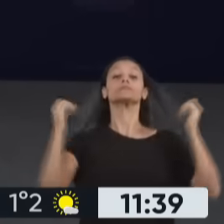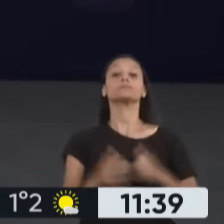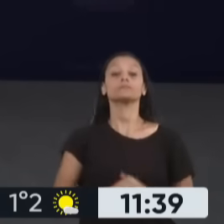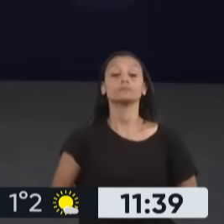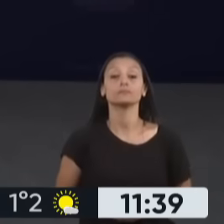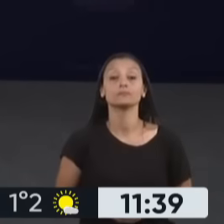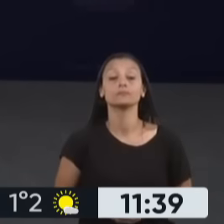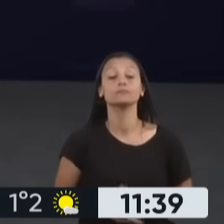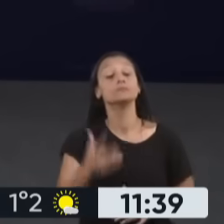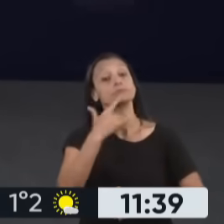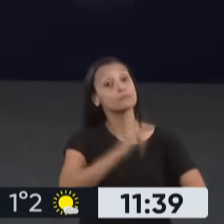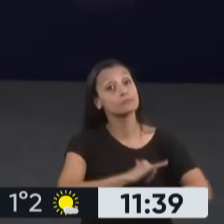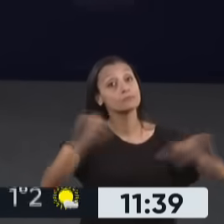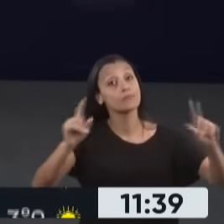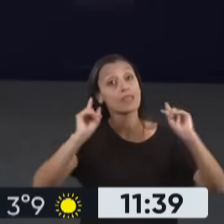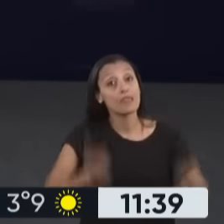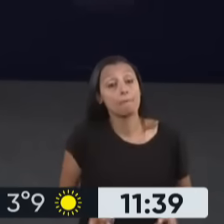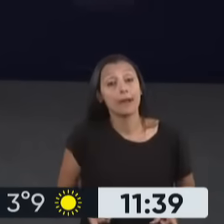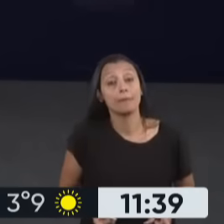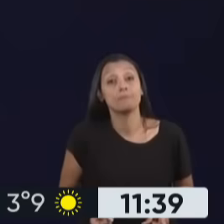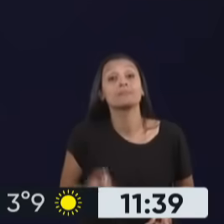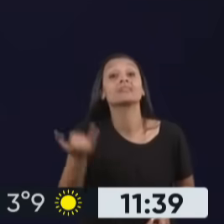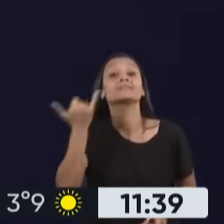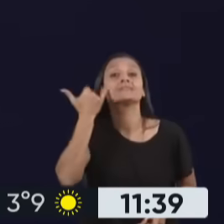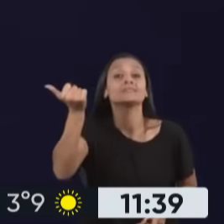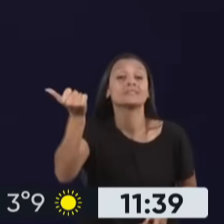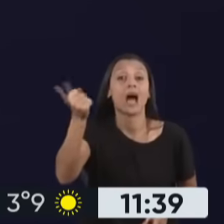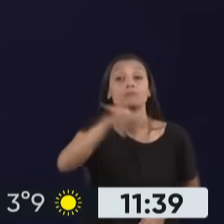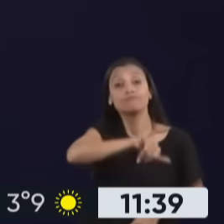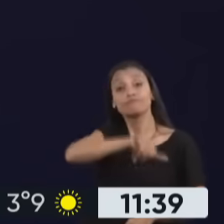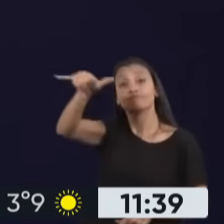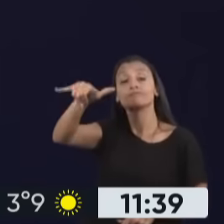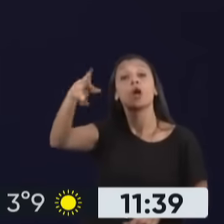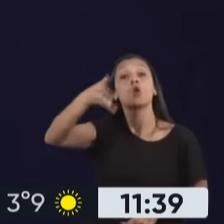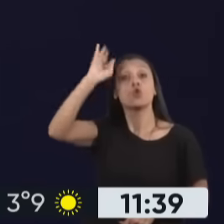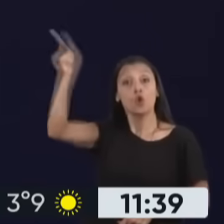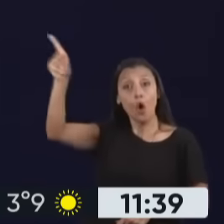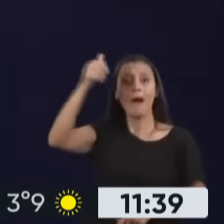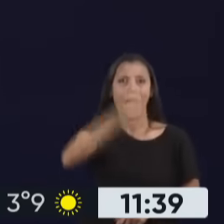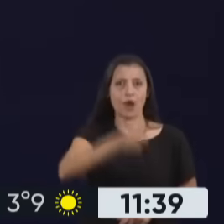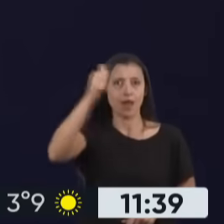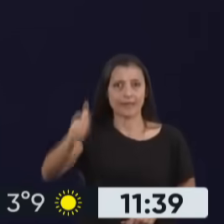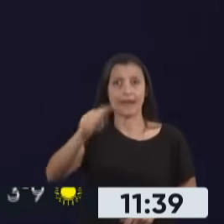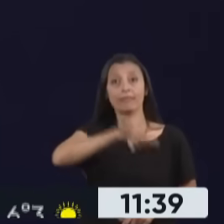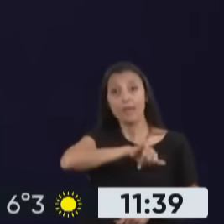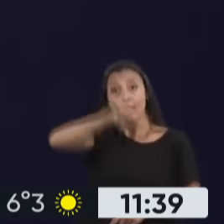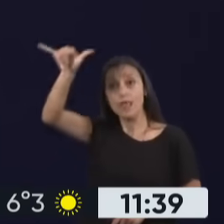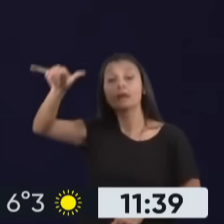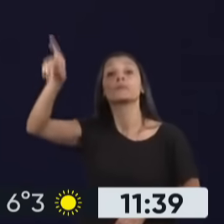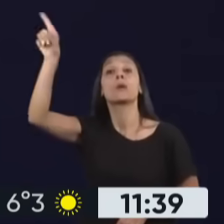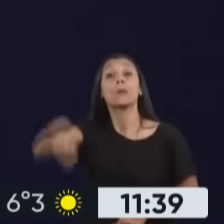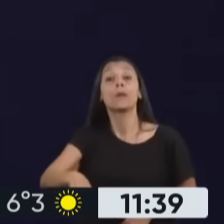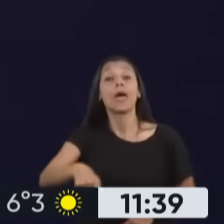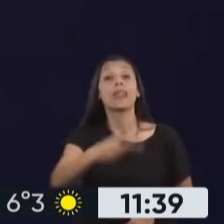Por otro lado, informarles que partió hacia Roma el vuelo de Aerolíneas Argentinas que traerá al país a los más de